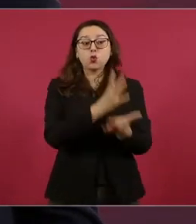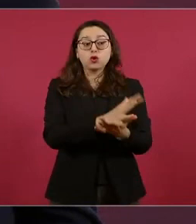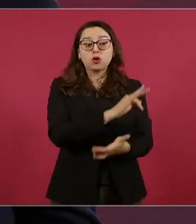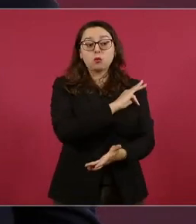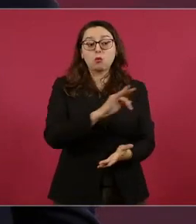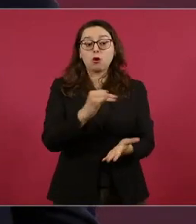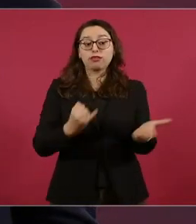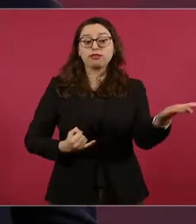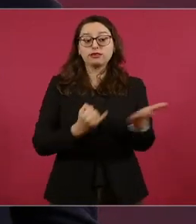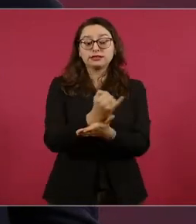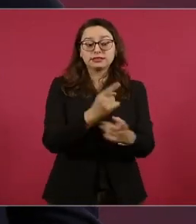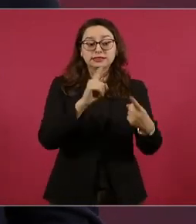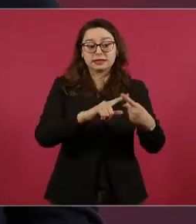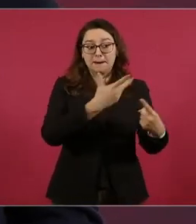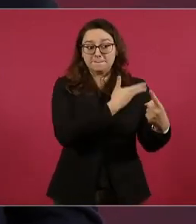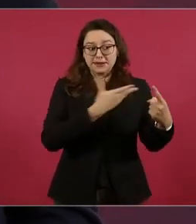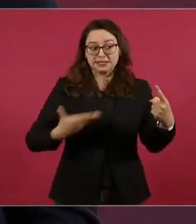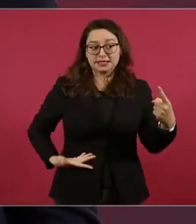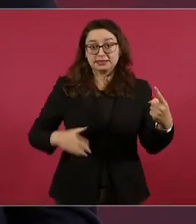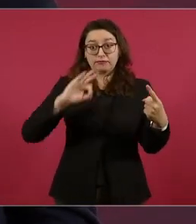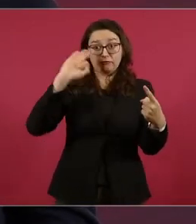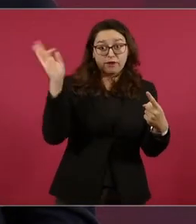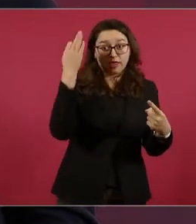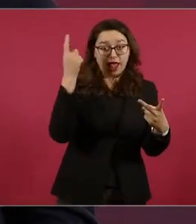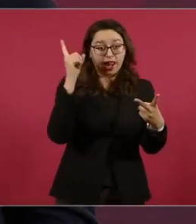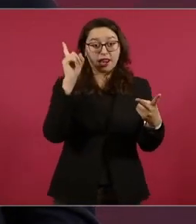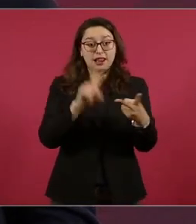y al presidente Estados